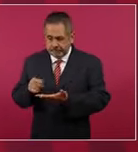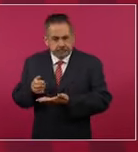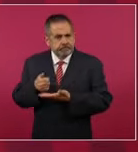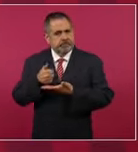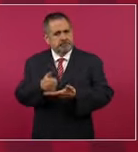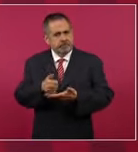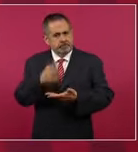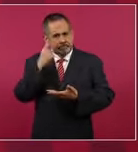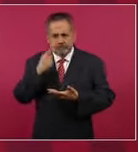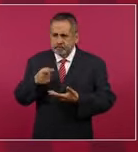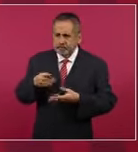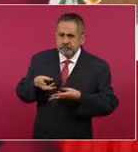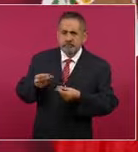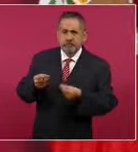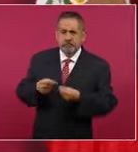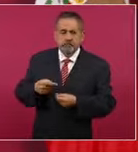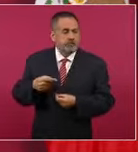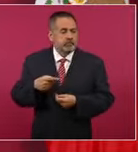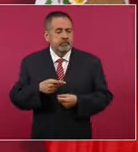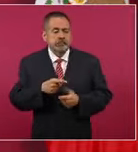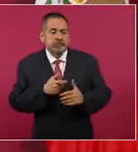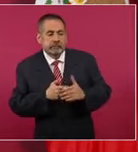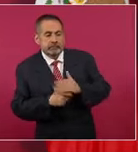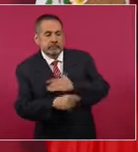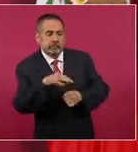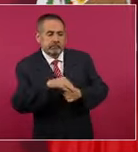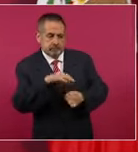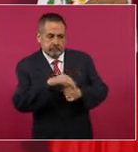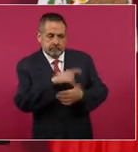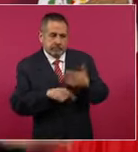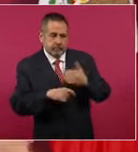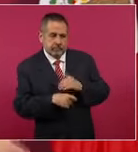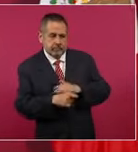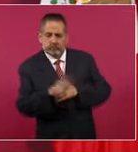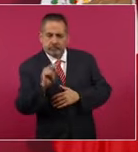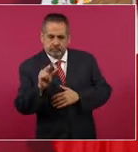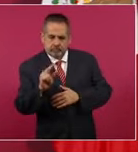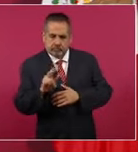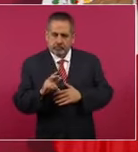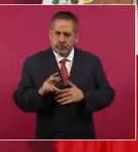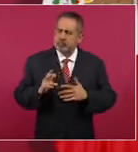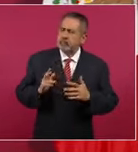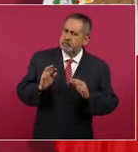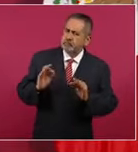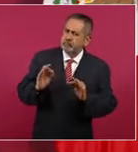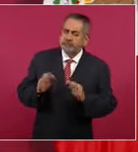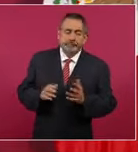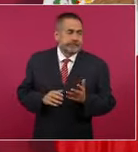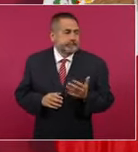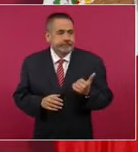sentido, en que no compren el voto, pero de todas maneras